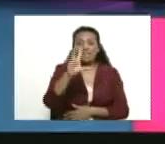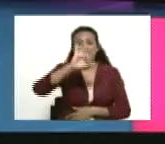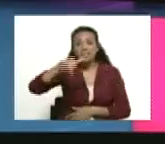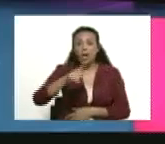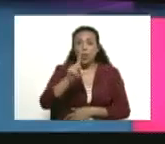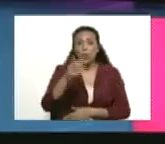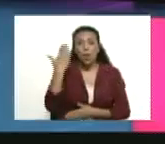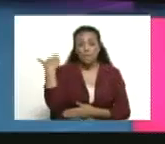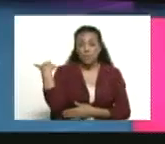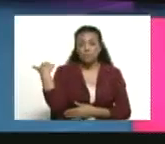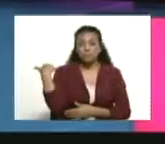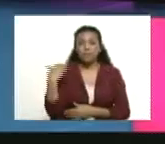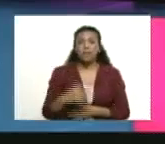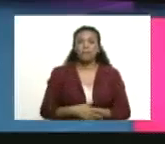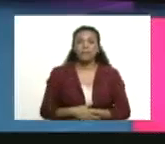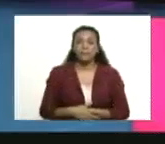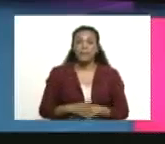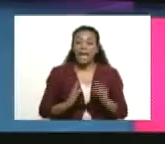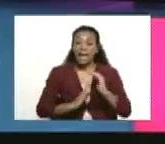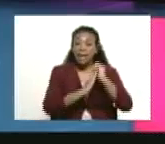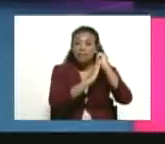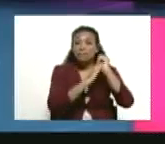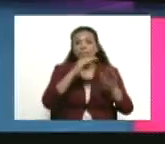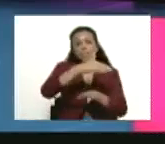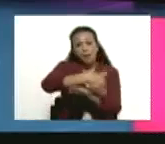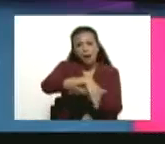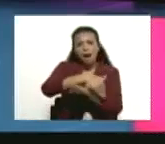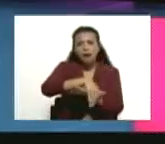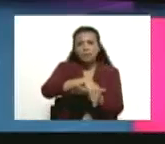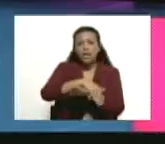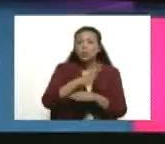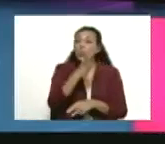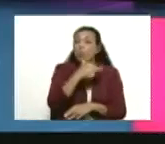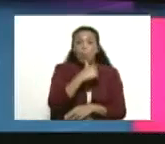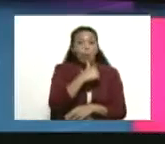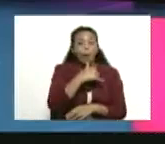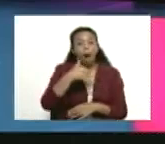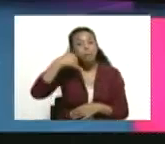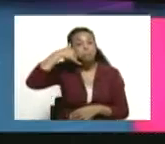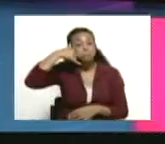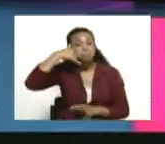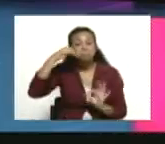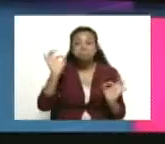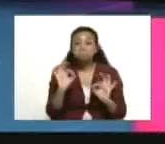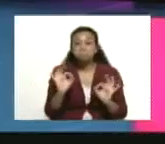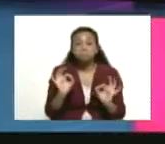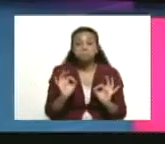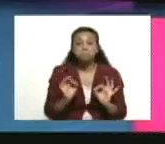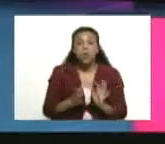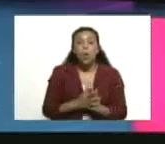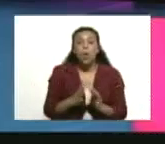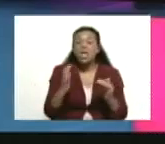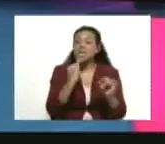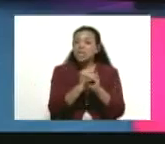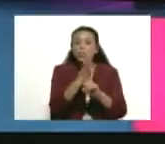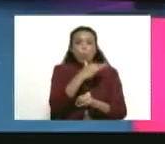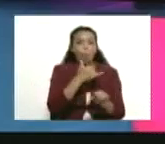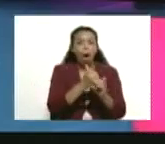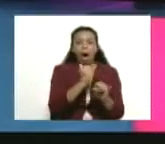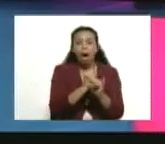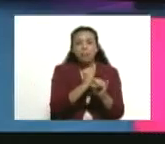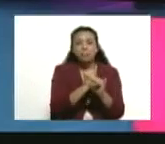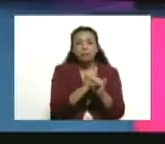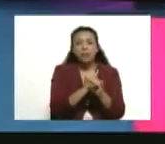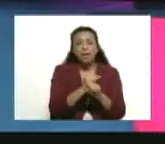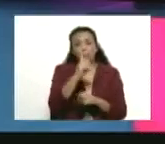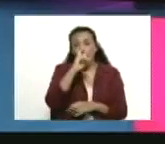señor Carlos Barrera, líder de calle. Él reportó no tener tono en su línea telefónica y tampoco internet. Desde hace